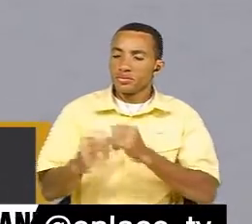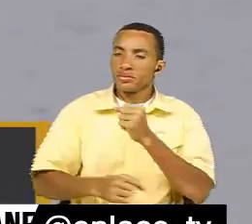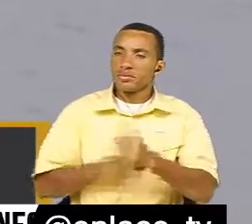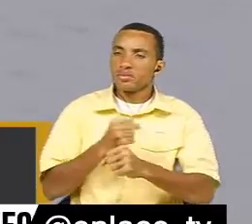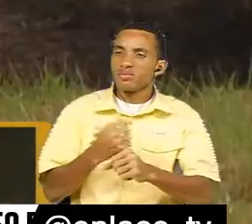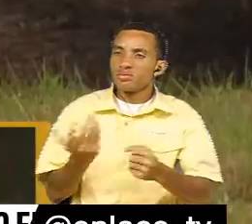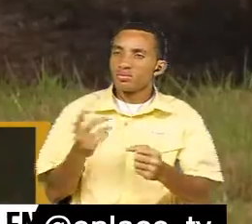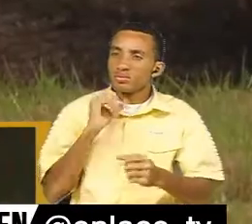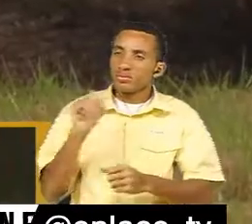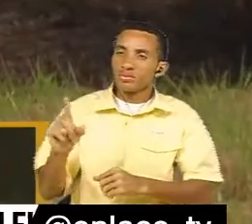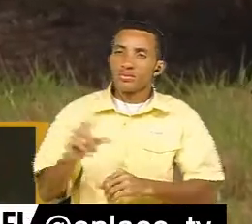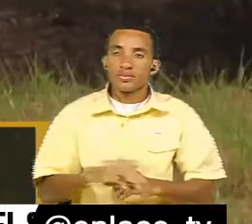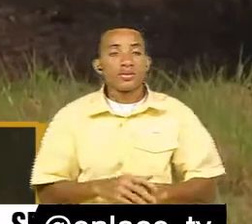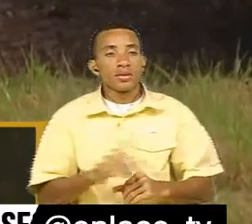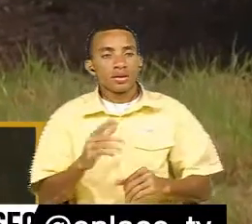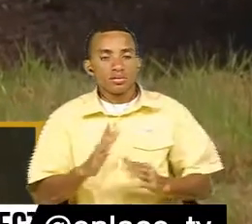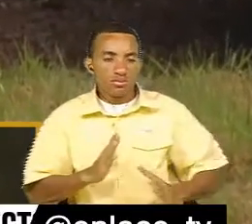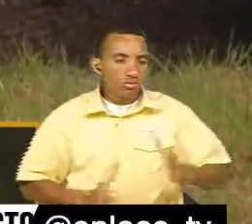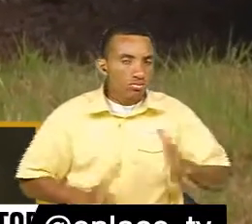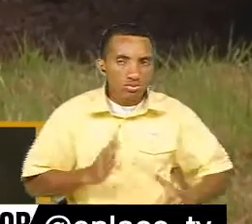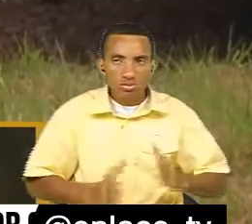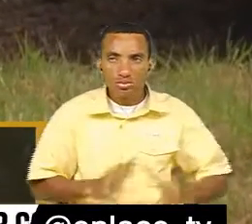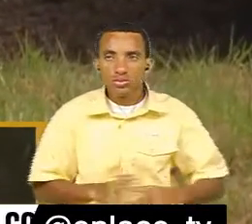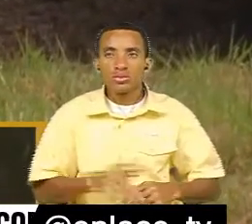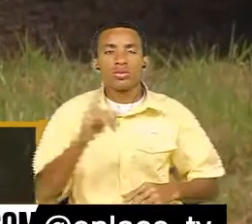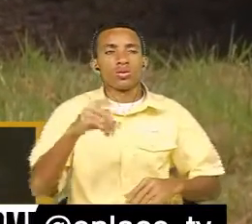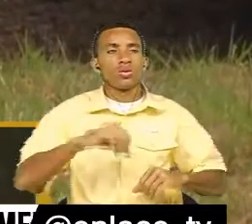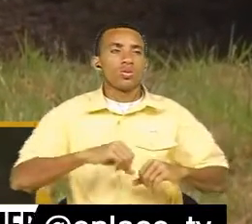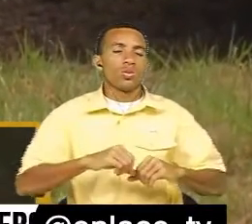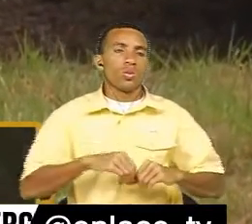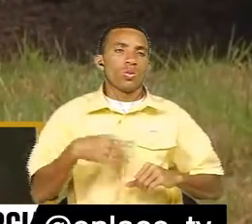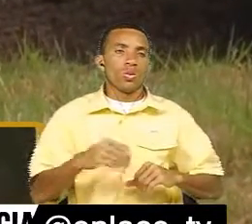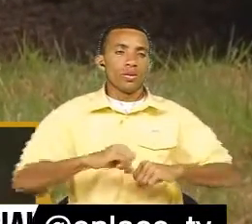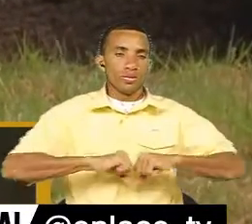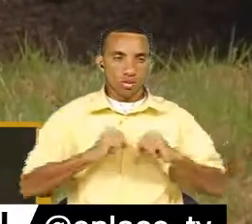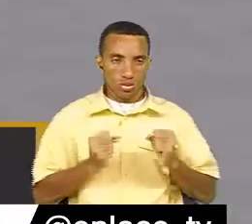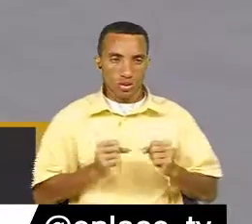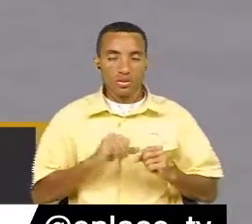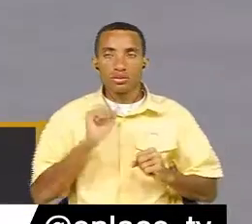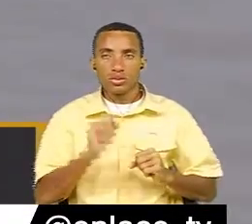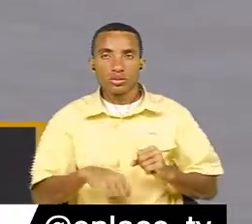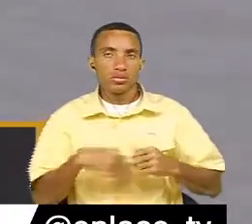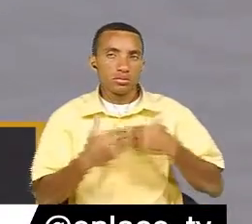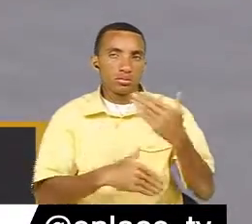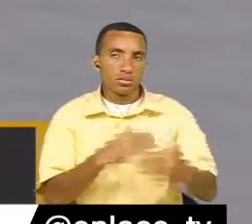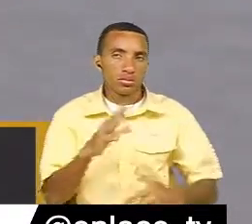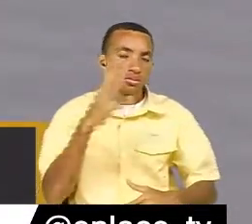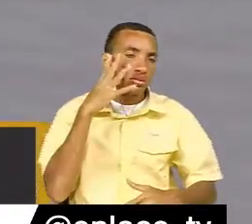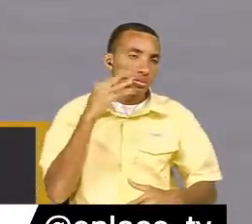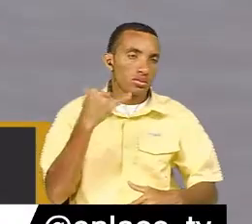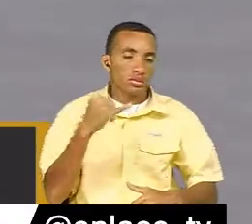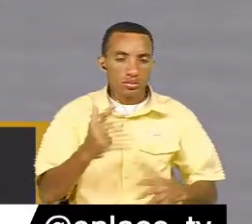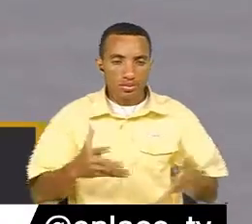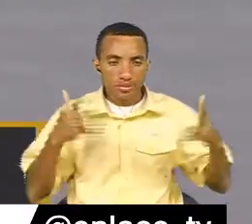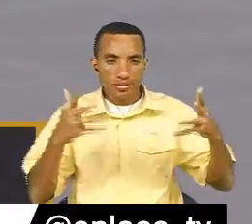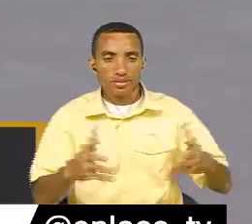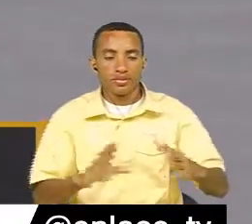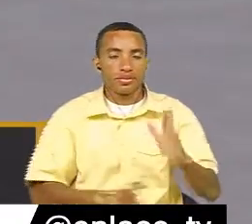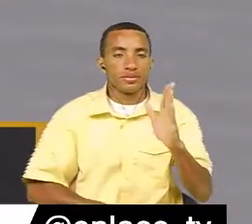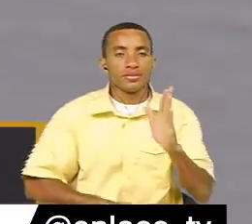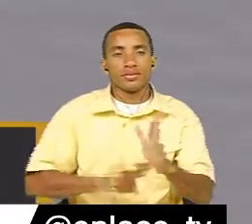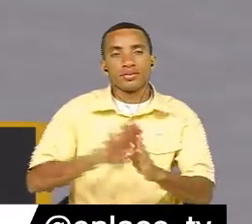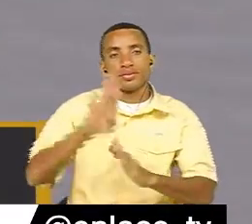como te digo, son atletas del semillero de Bogotá, entonces esperamos pues que ellos recojan una experiencia y les aporte a su crecimiento en